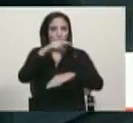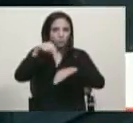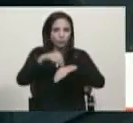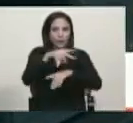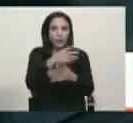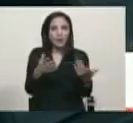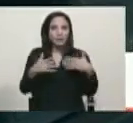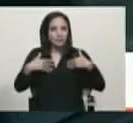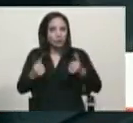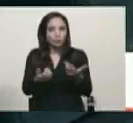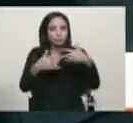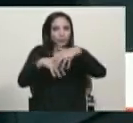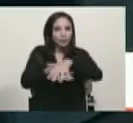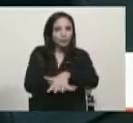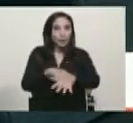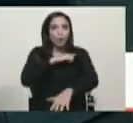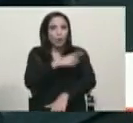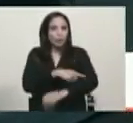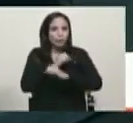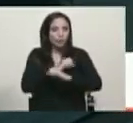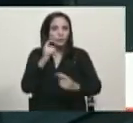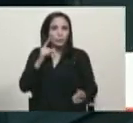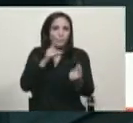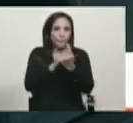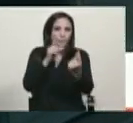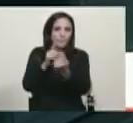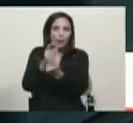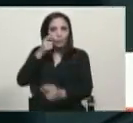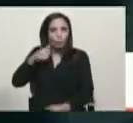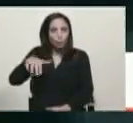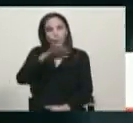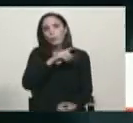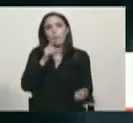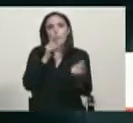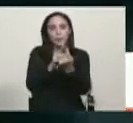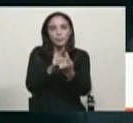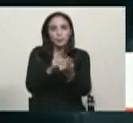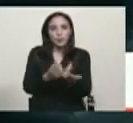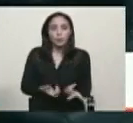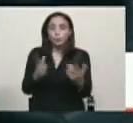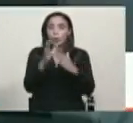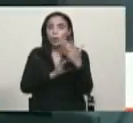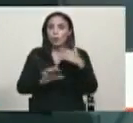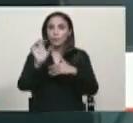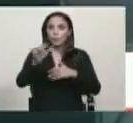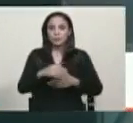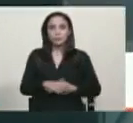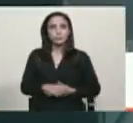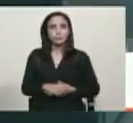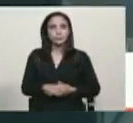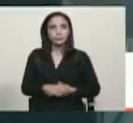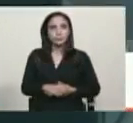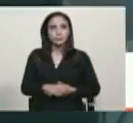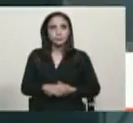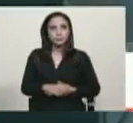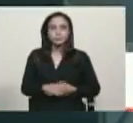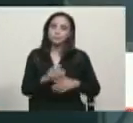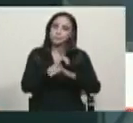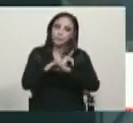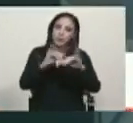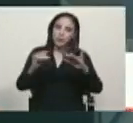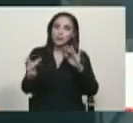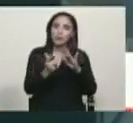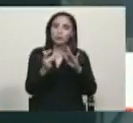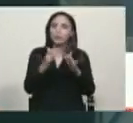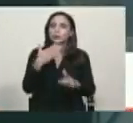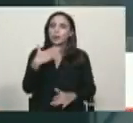integrado, fuerte, capaz de atender las necesidades de la población a nivel nacional. Despedimos este pase agradeciendo a